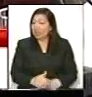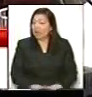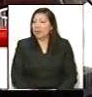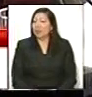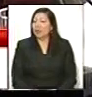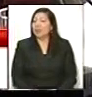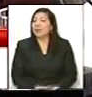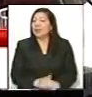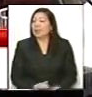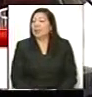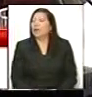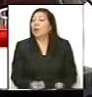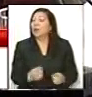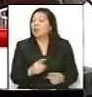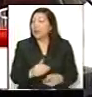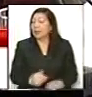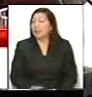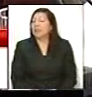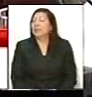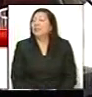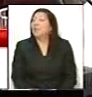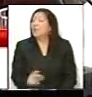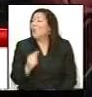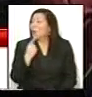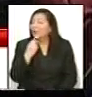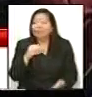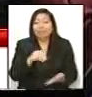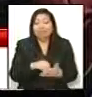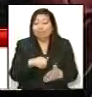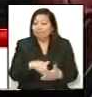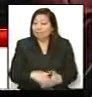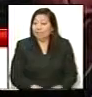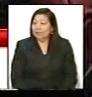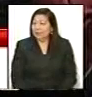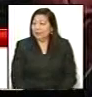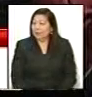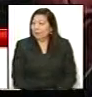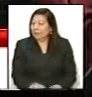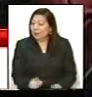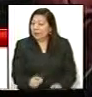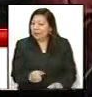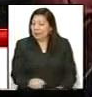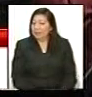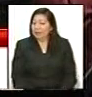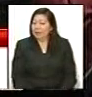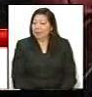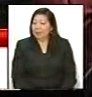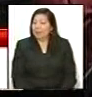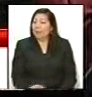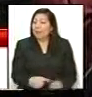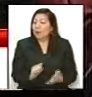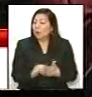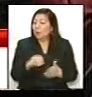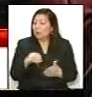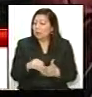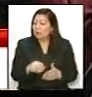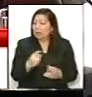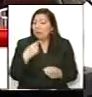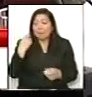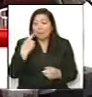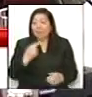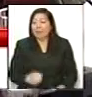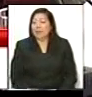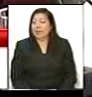autoridades subnacionales de 4 a 5 años, porque no había reelección y porque 4 años eran realmente muy exiguos para cumplir una oferta